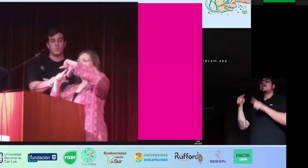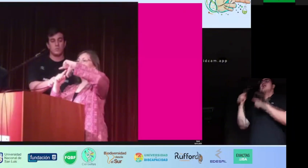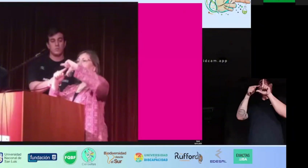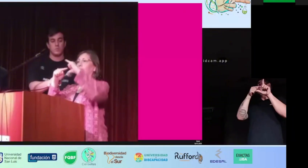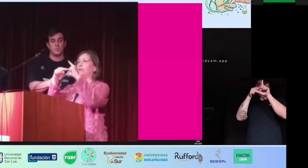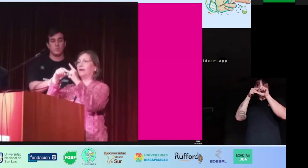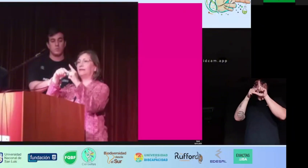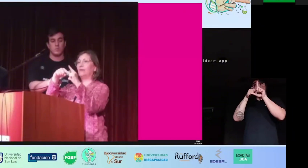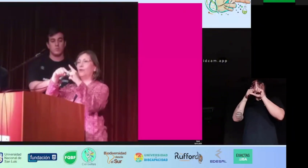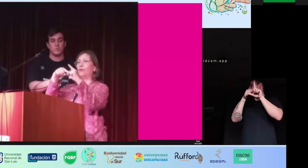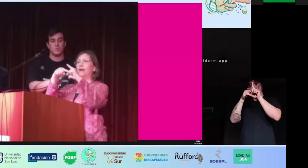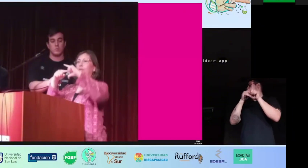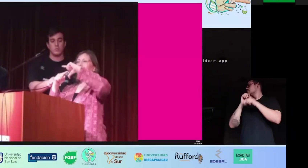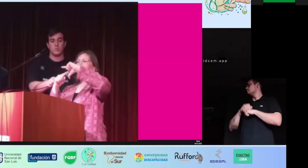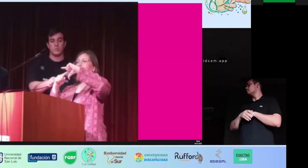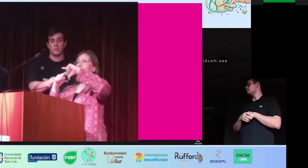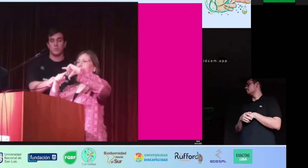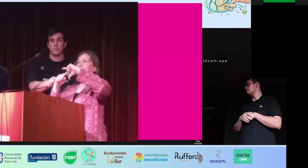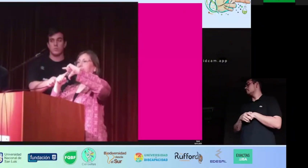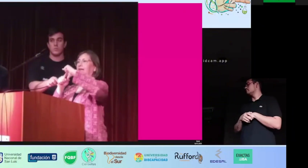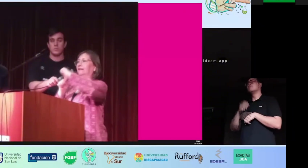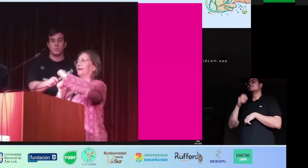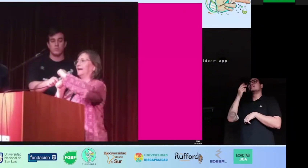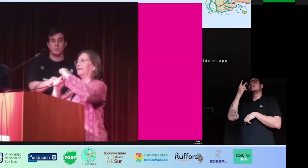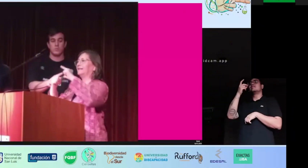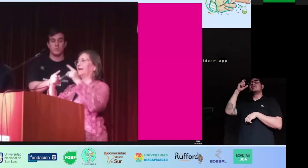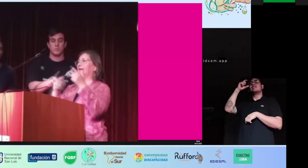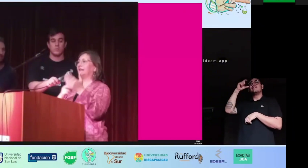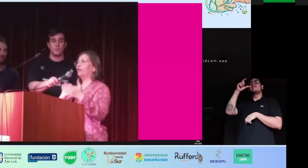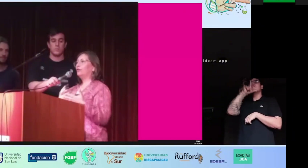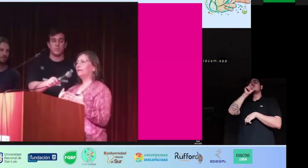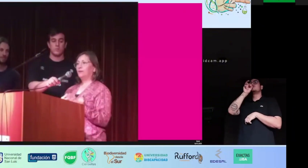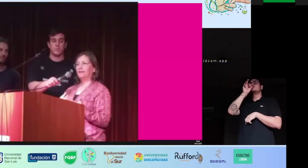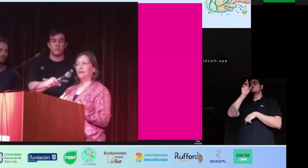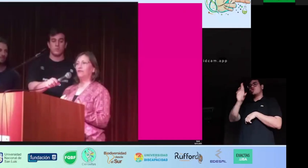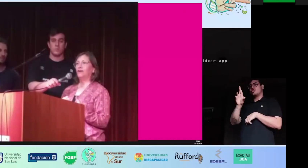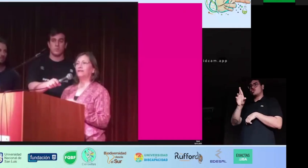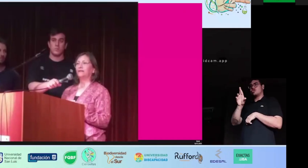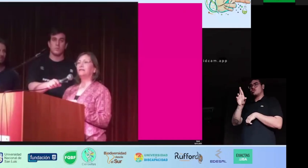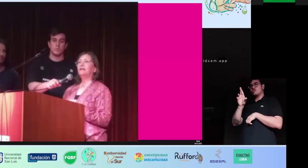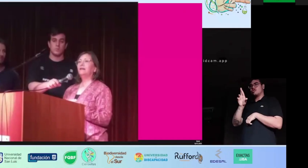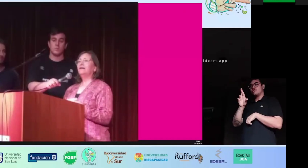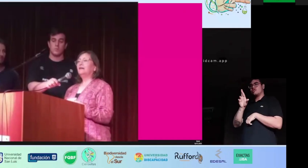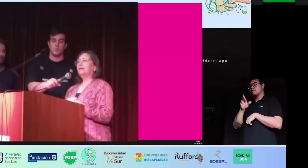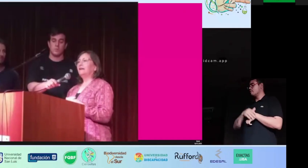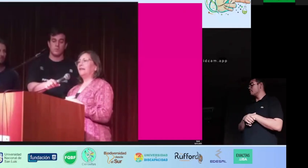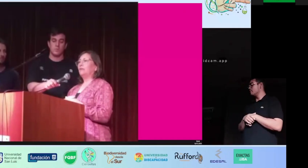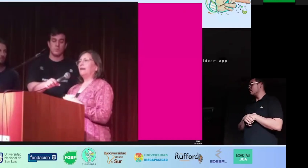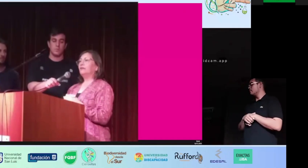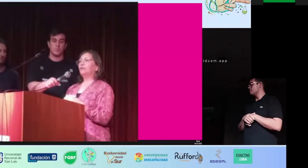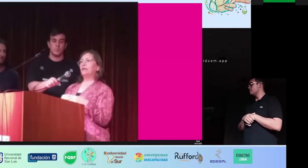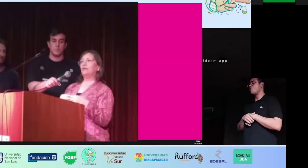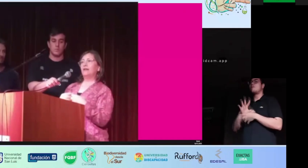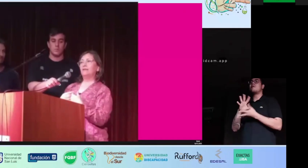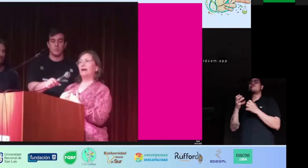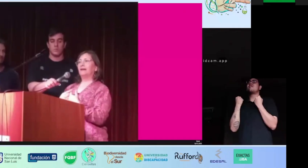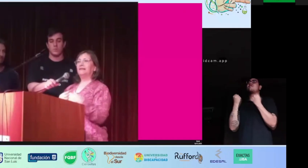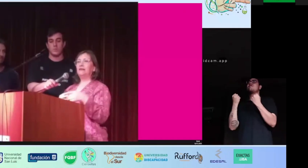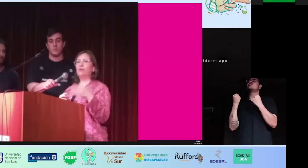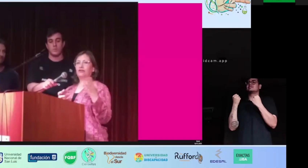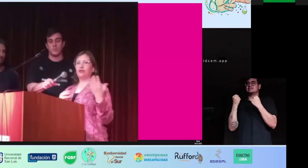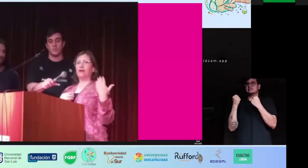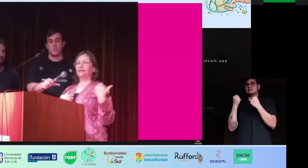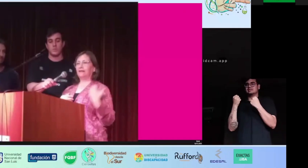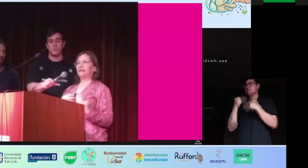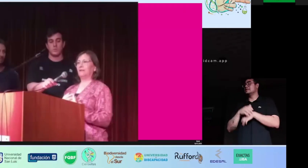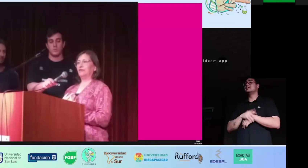que incluso está muy buena porque nos permitiría indicar hacia dónde va esa fuerza. También ha surgido la de magnetismo.